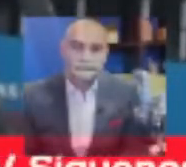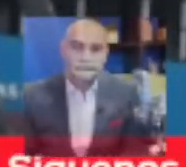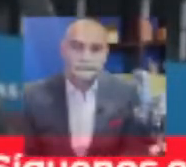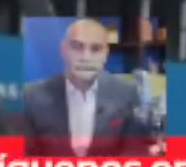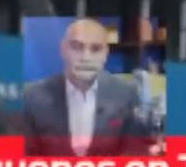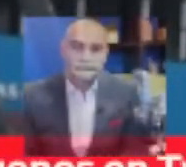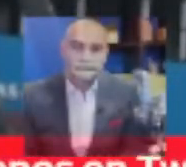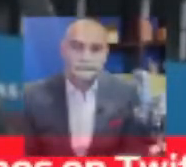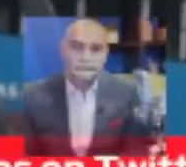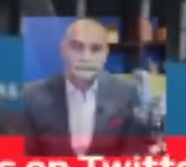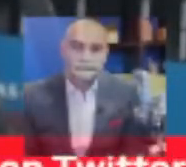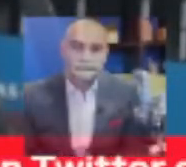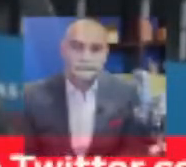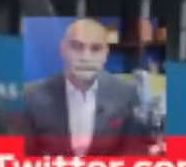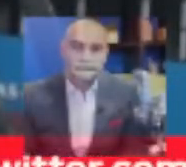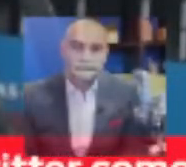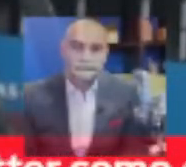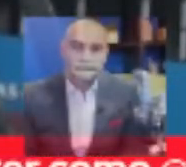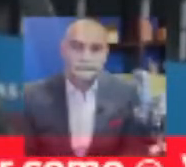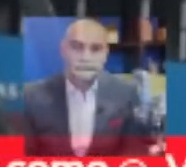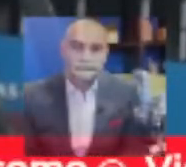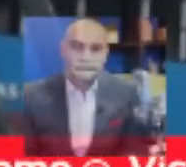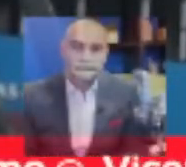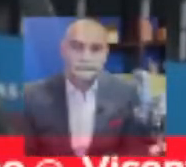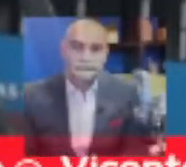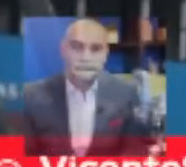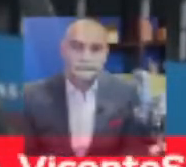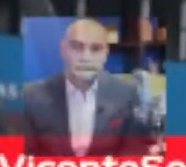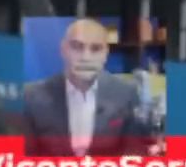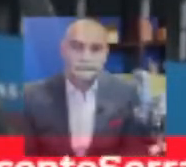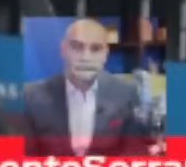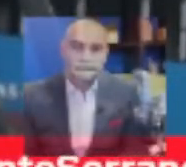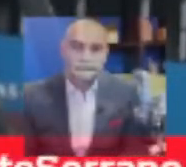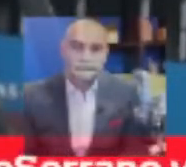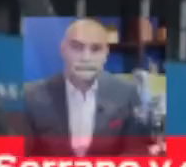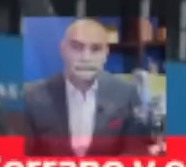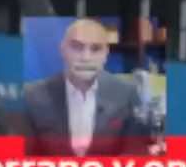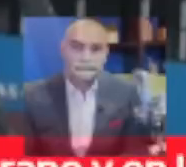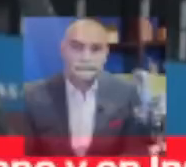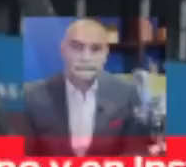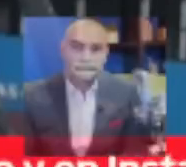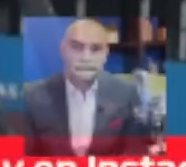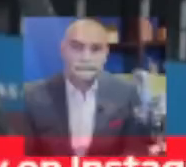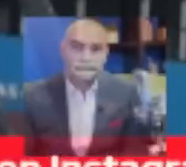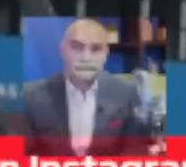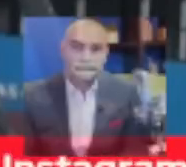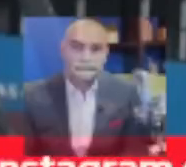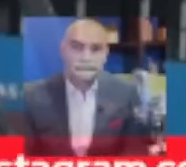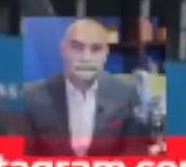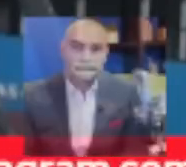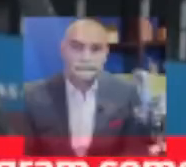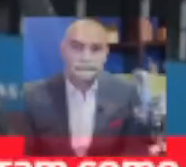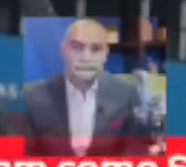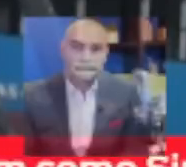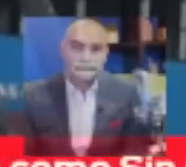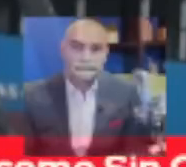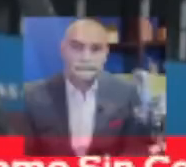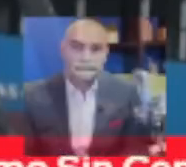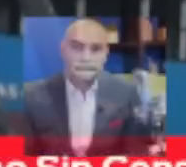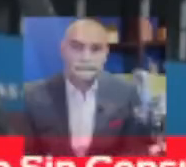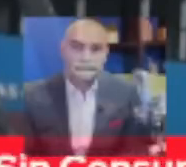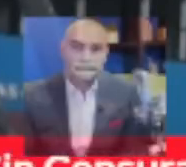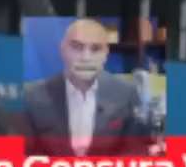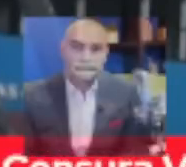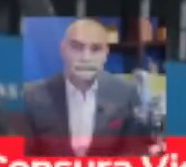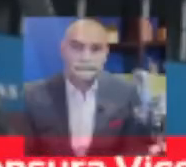Pues ahí tiene usted la información, los datos duros. Y fíjese, el mandatario insiste en que la Corte sigue buscando